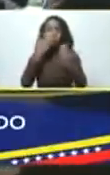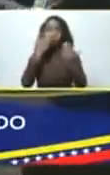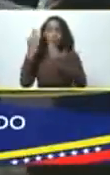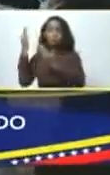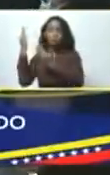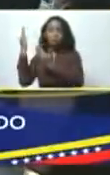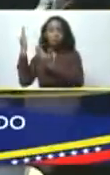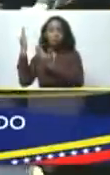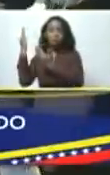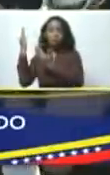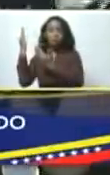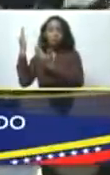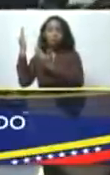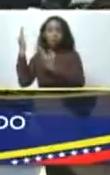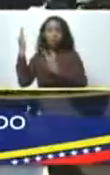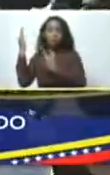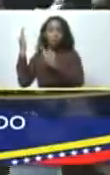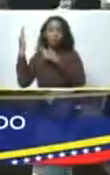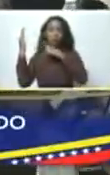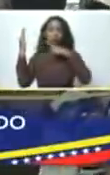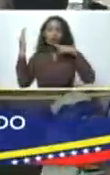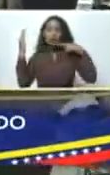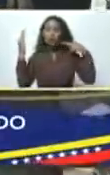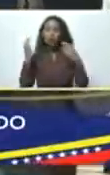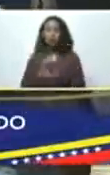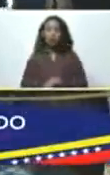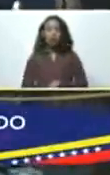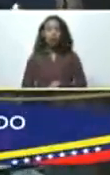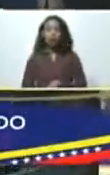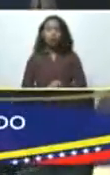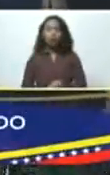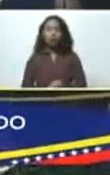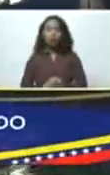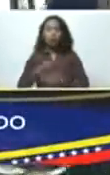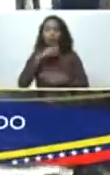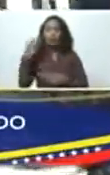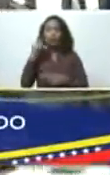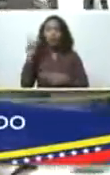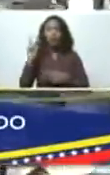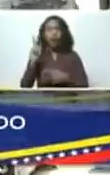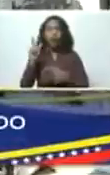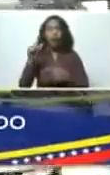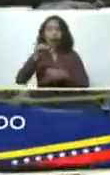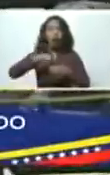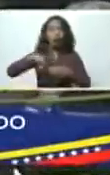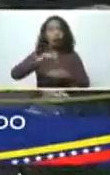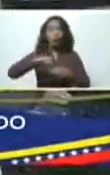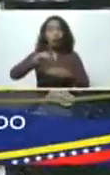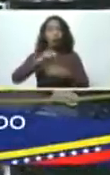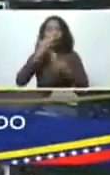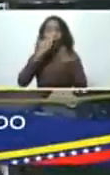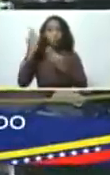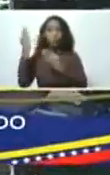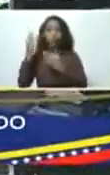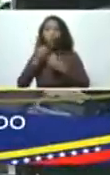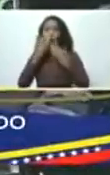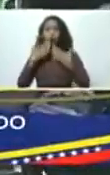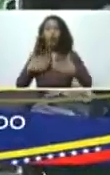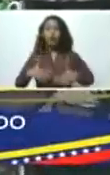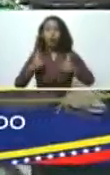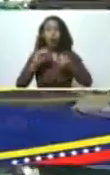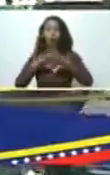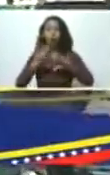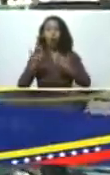belleza, esta sabrosura. Queso saborizado con albahaca, aceite de oliva. Esto además es bueno para la salud porque todo